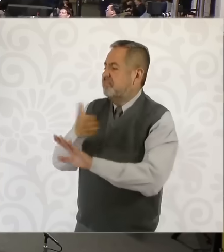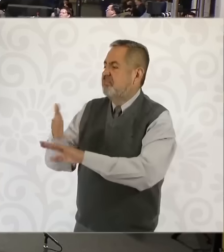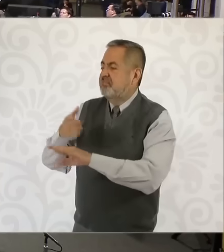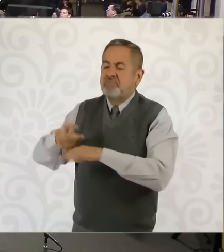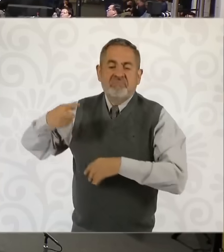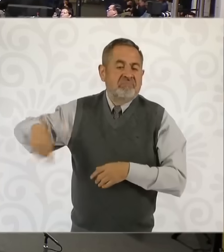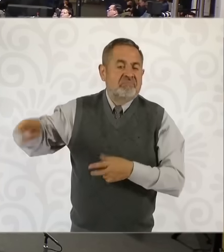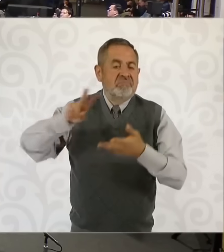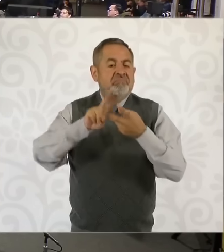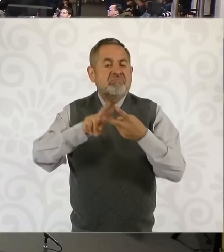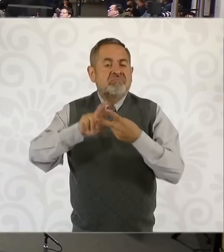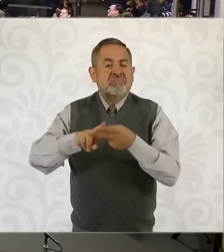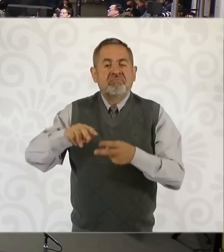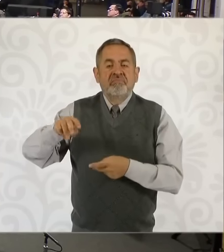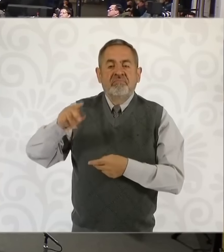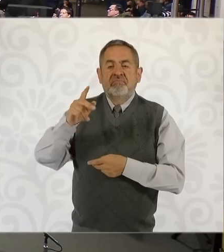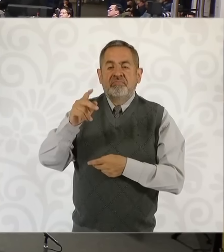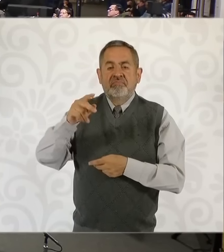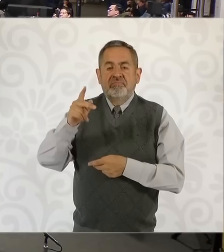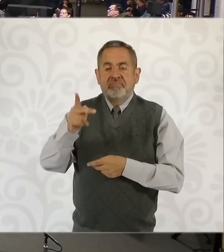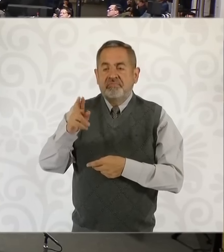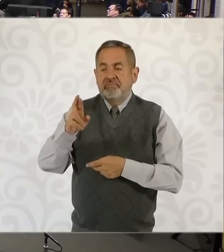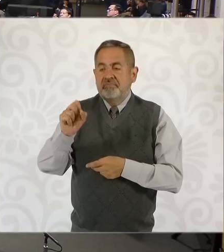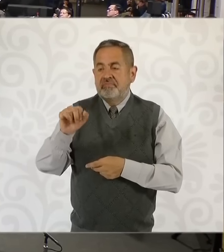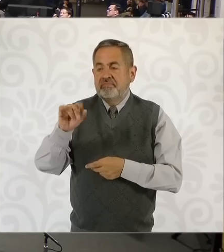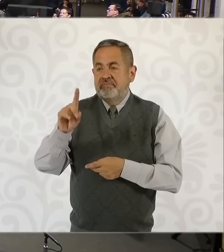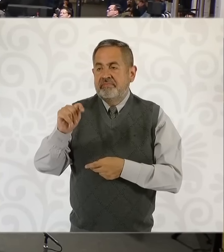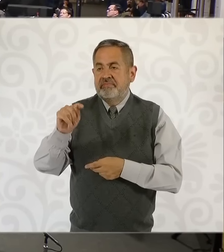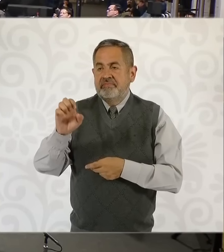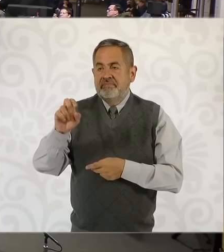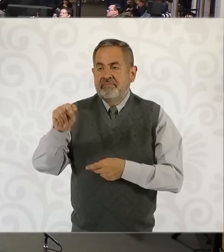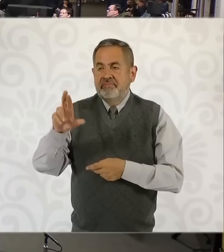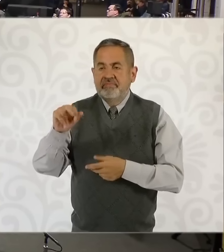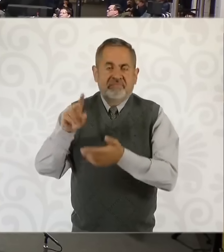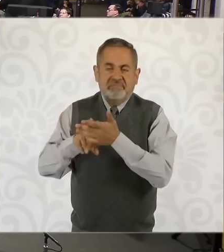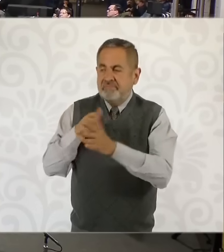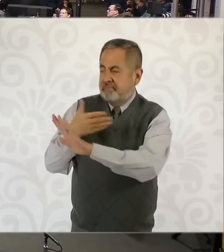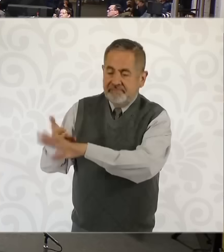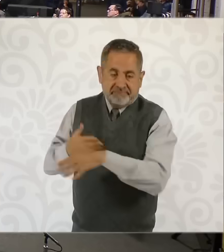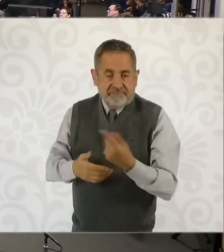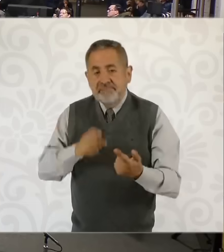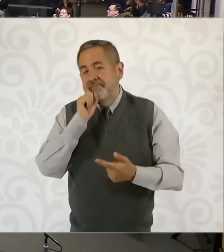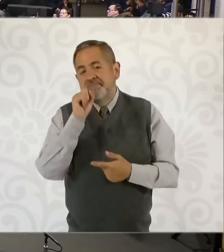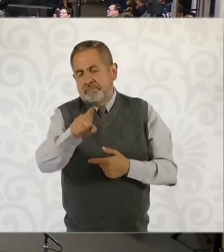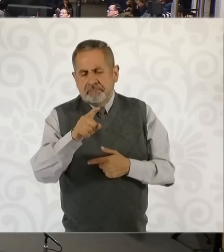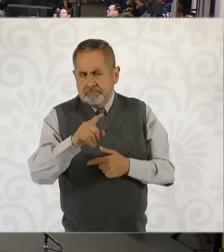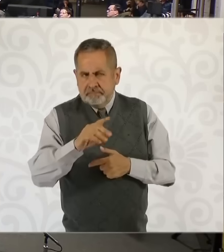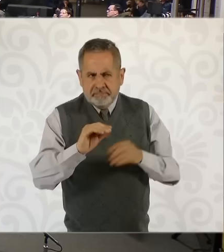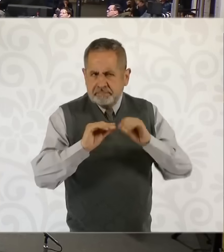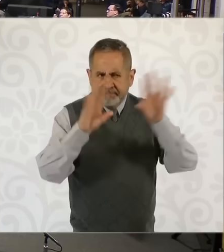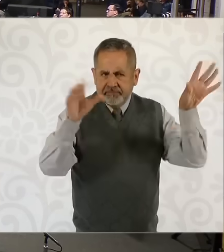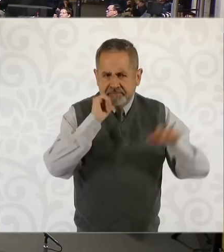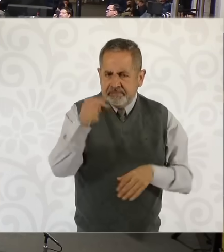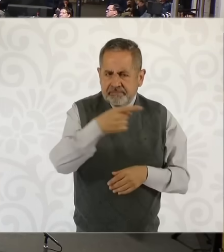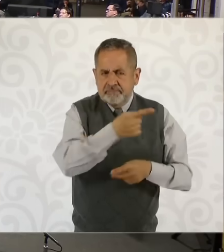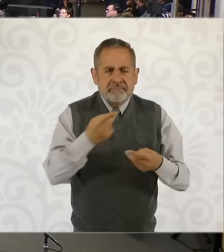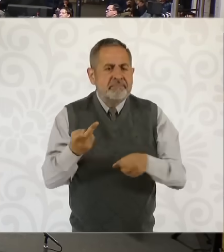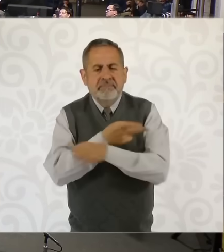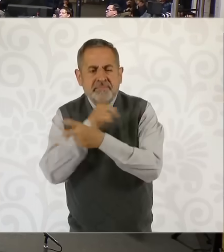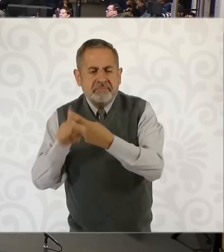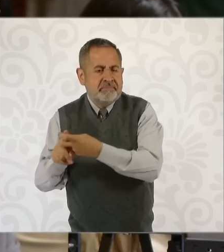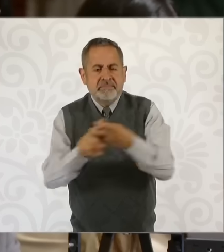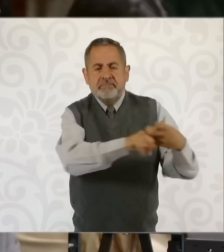narcopresidente. También está el tema del secuestro del Mayo Zambada, que hasta la fecha no se ha aclarado. En estos